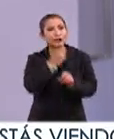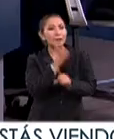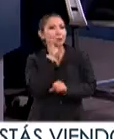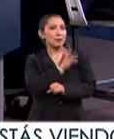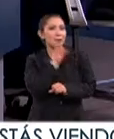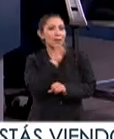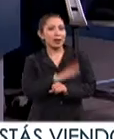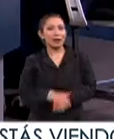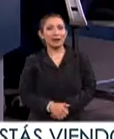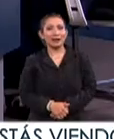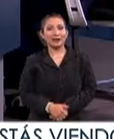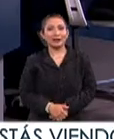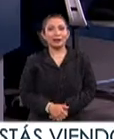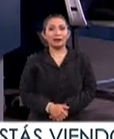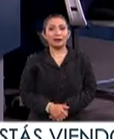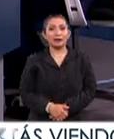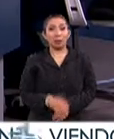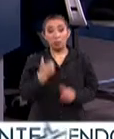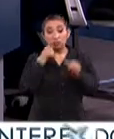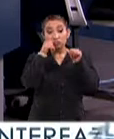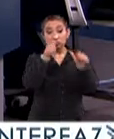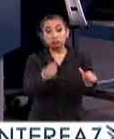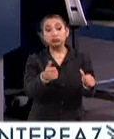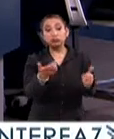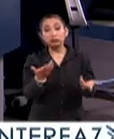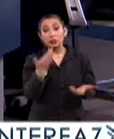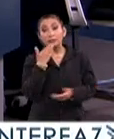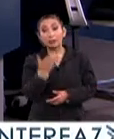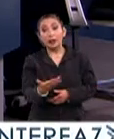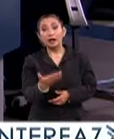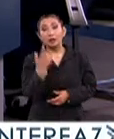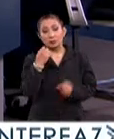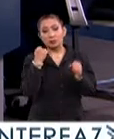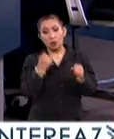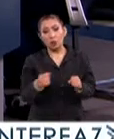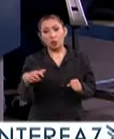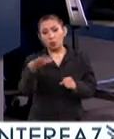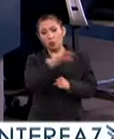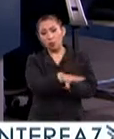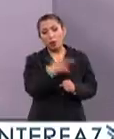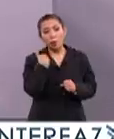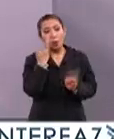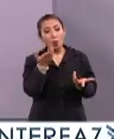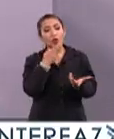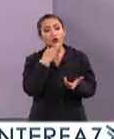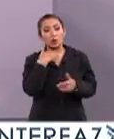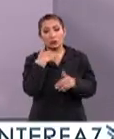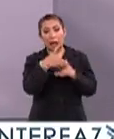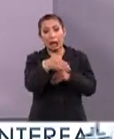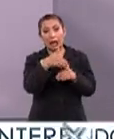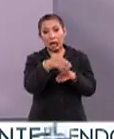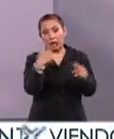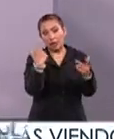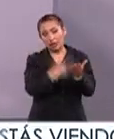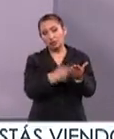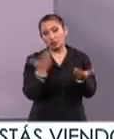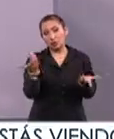prueba, Anita, así que... Estaremos muy pendientes para que seguramente pues, se le dará aplicación ya más en las instituciones de salud